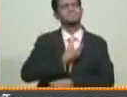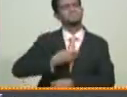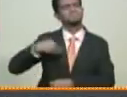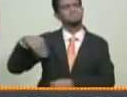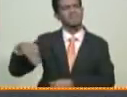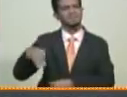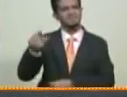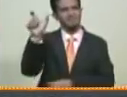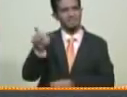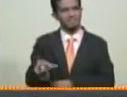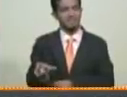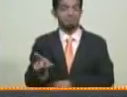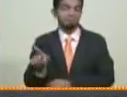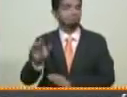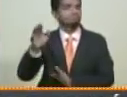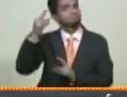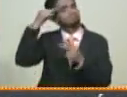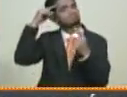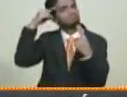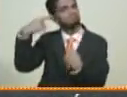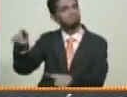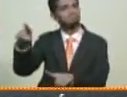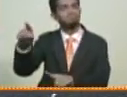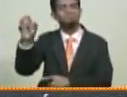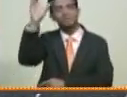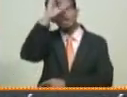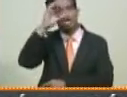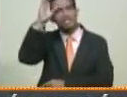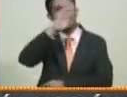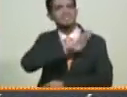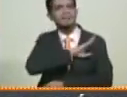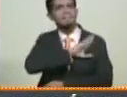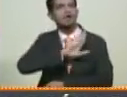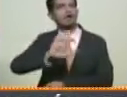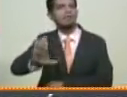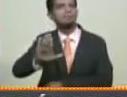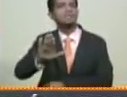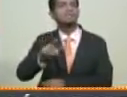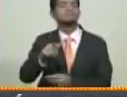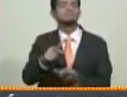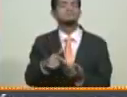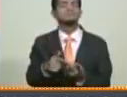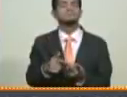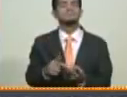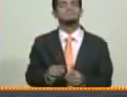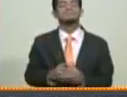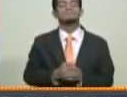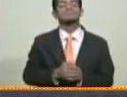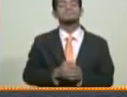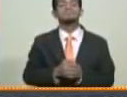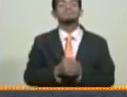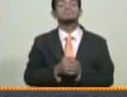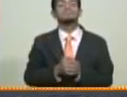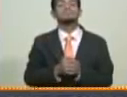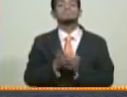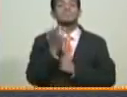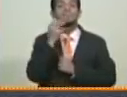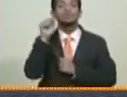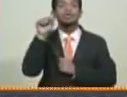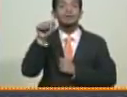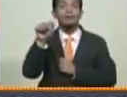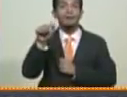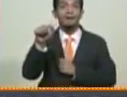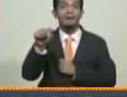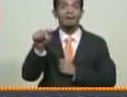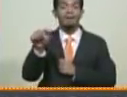conciencia y con la conciencia de los colombianos. Lo que sí es cierto es que esto asegura que